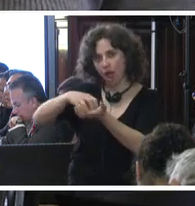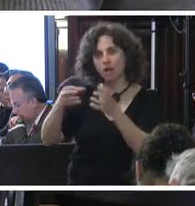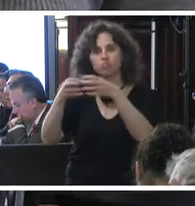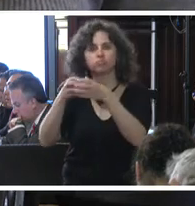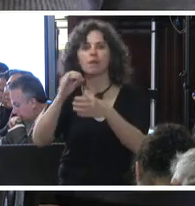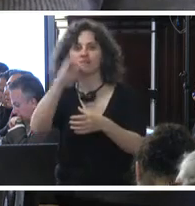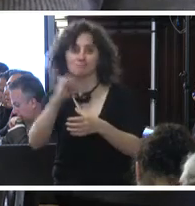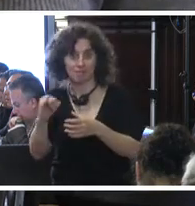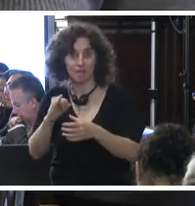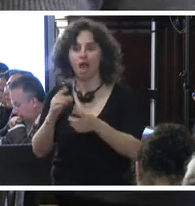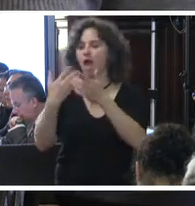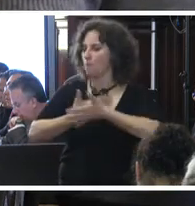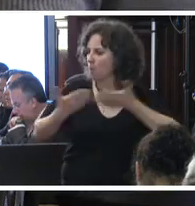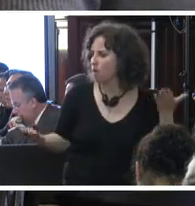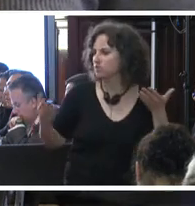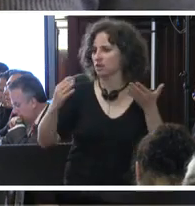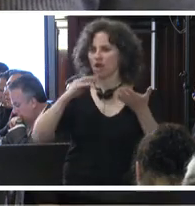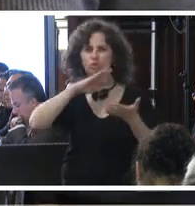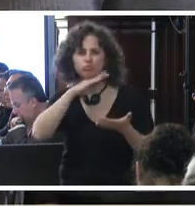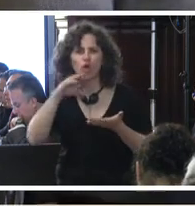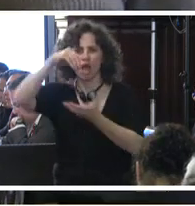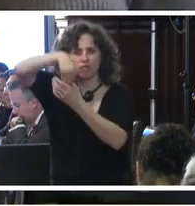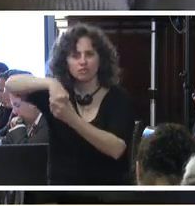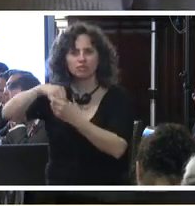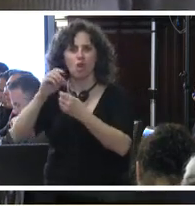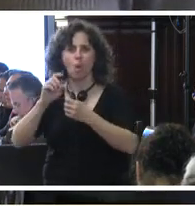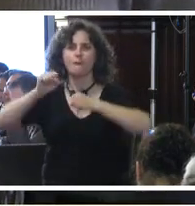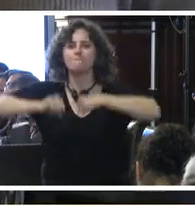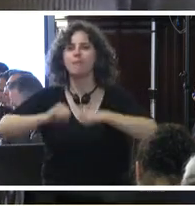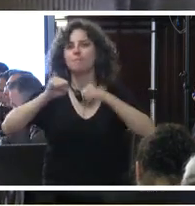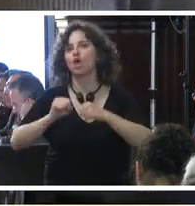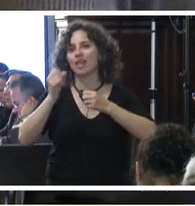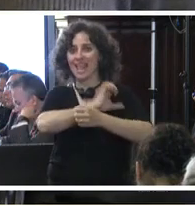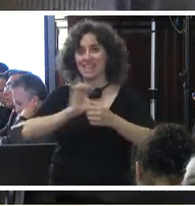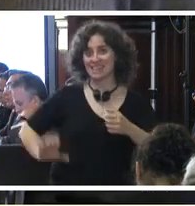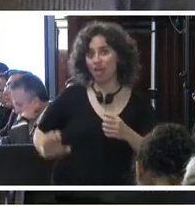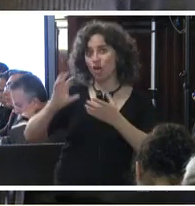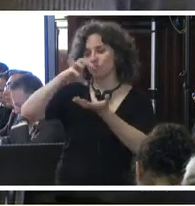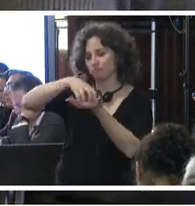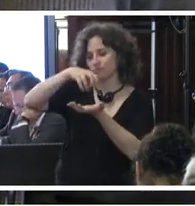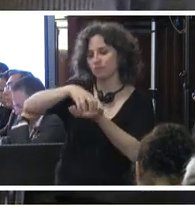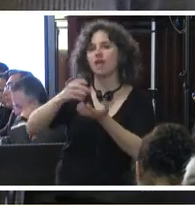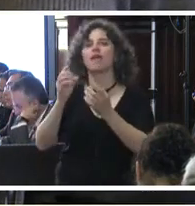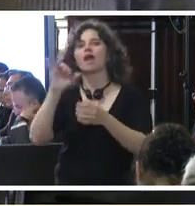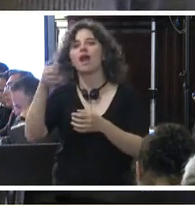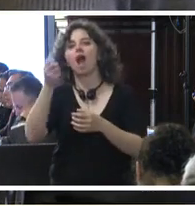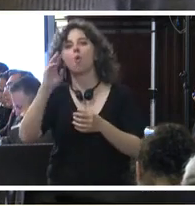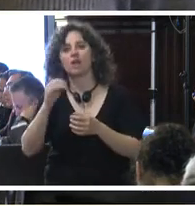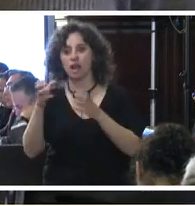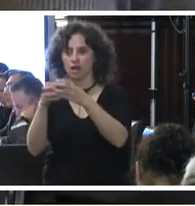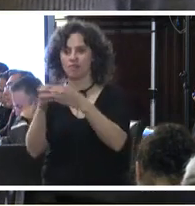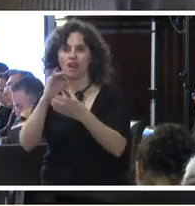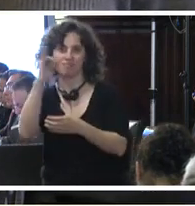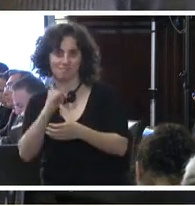han permitido mostrar la colusión entre los miembros del Estado de Coahuila a todos los niveles y el cartel de los Zetas. Funcionarios de alto